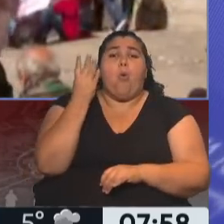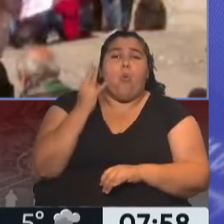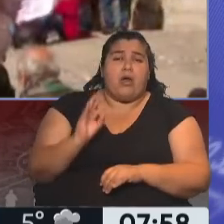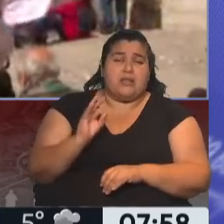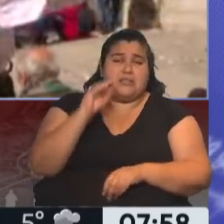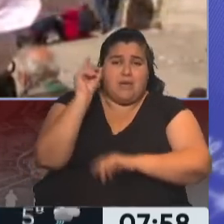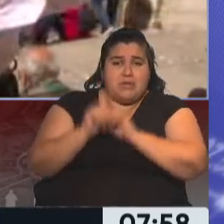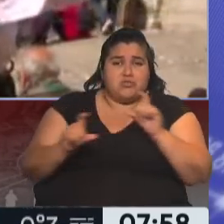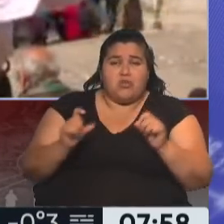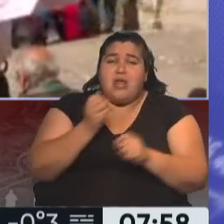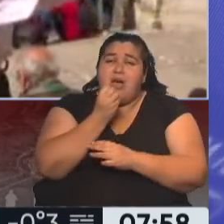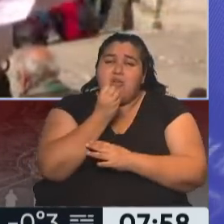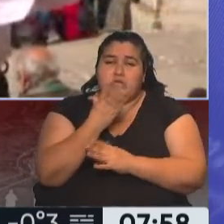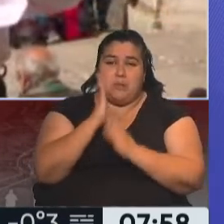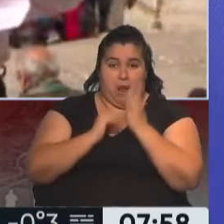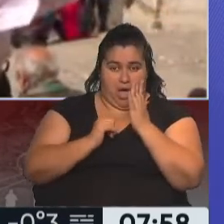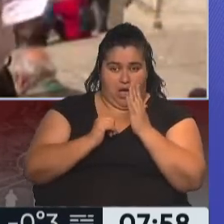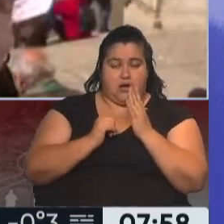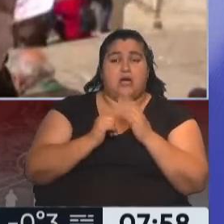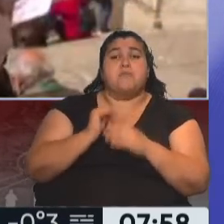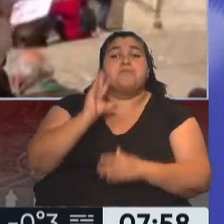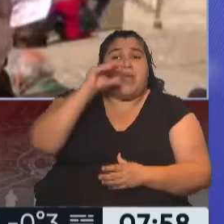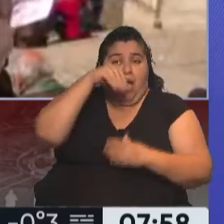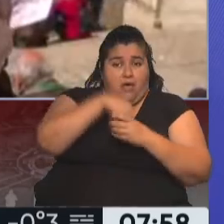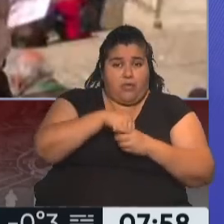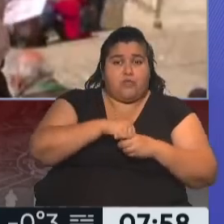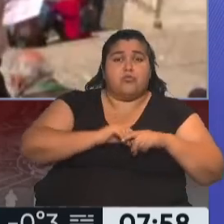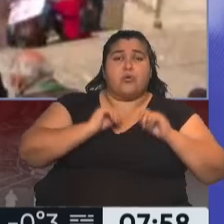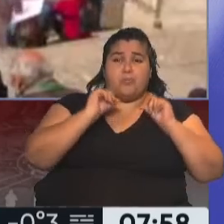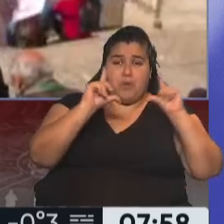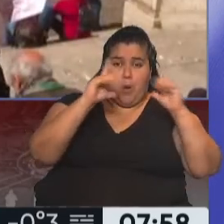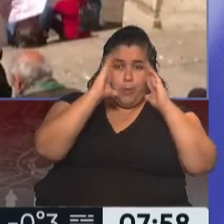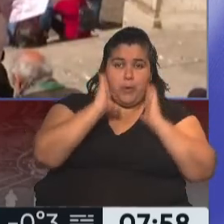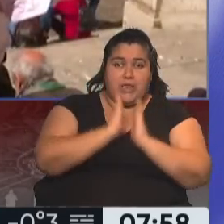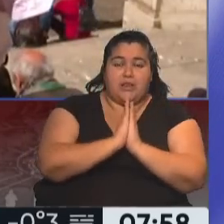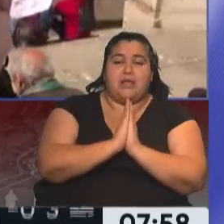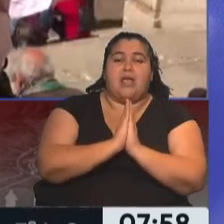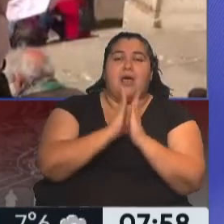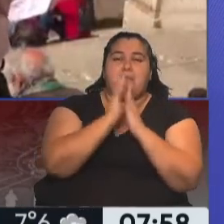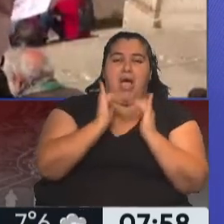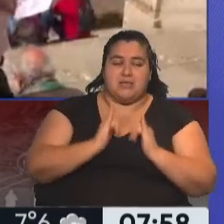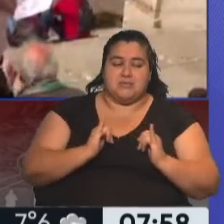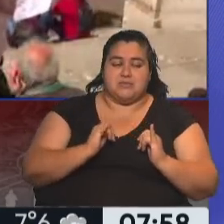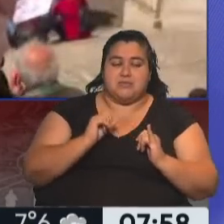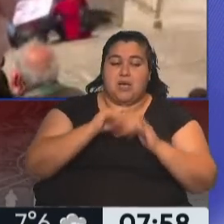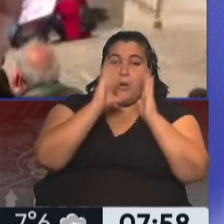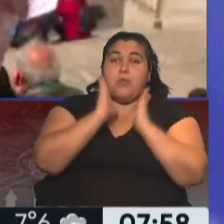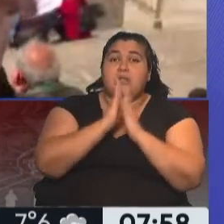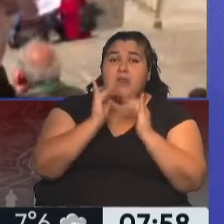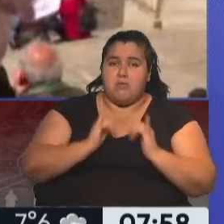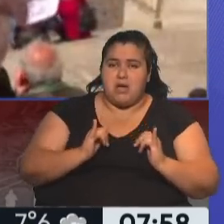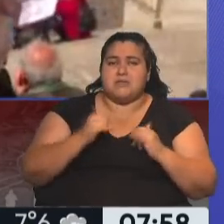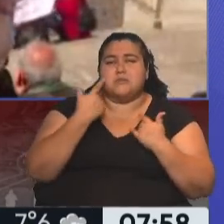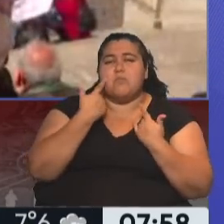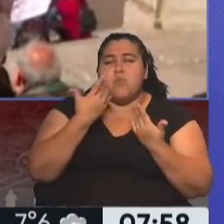rosas blancas. Hay una Virgen de la Paz en el interior de Santa María la Mayor. Una Virgen de la Paz que también